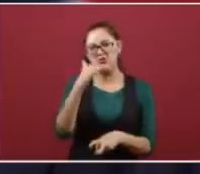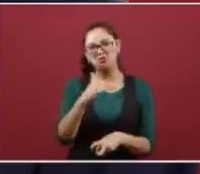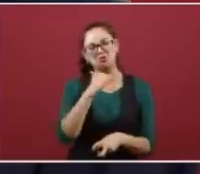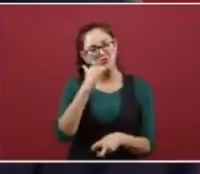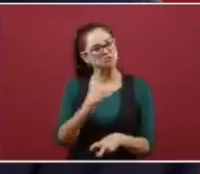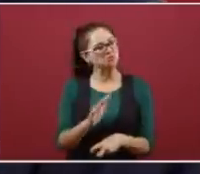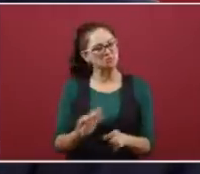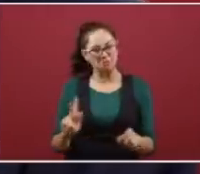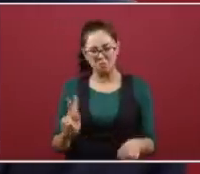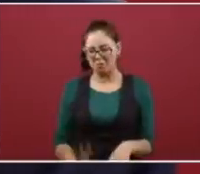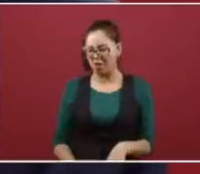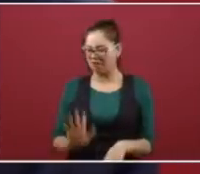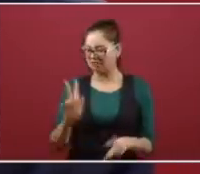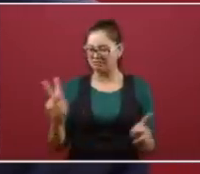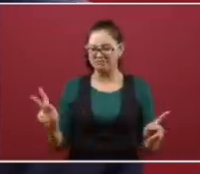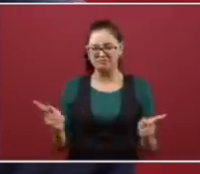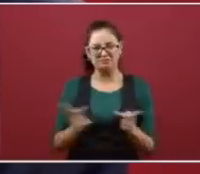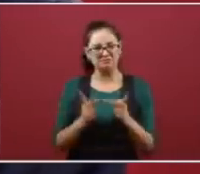el gobierno